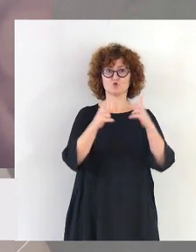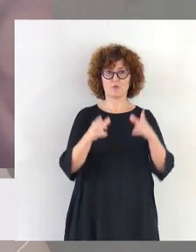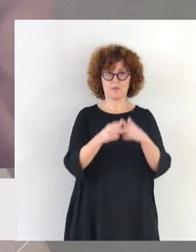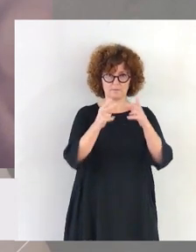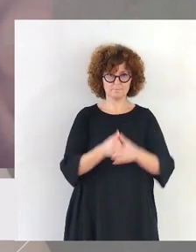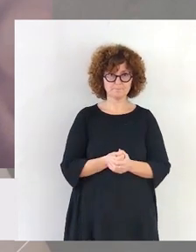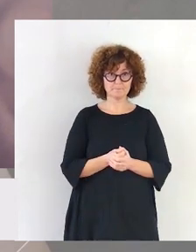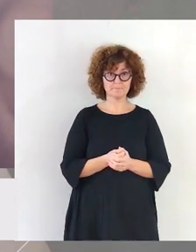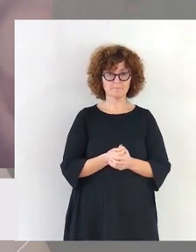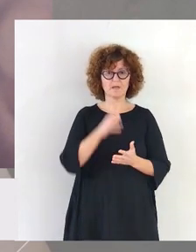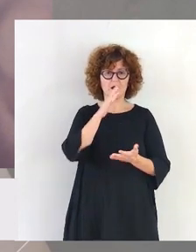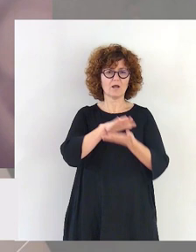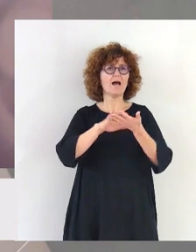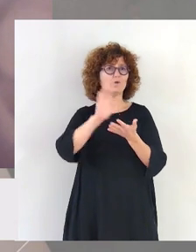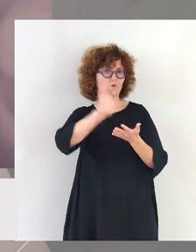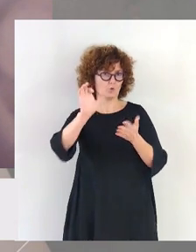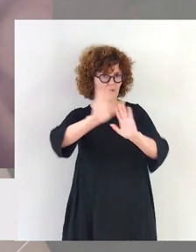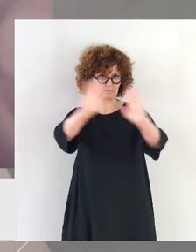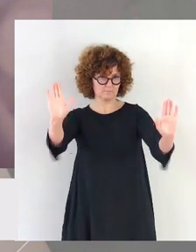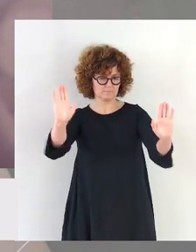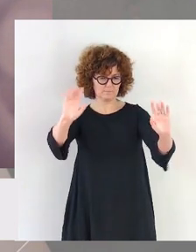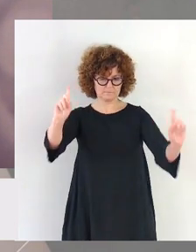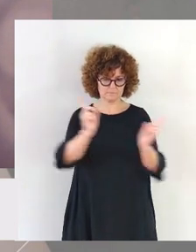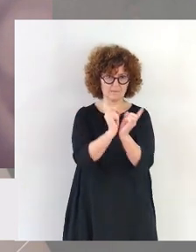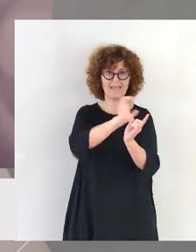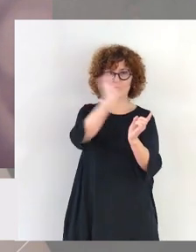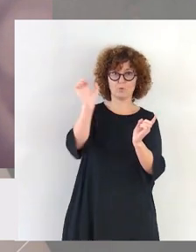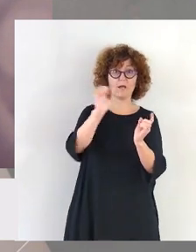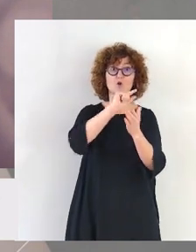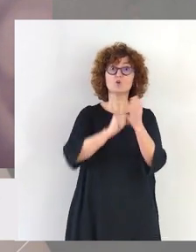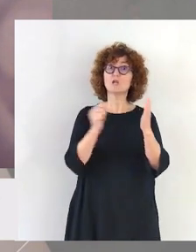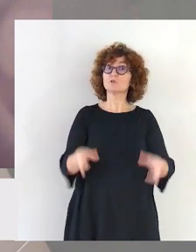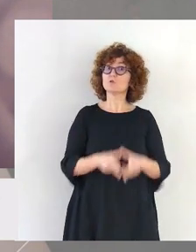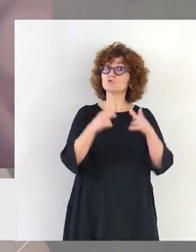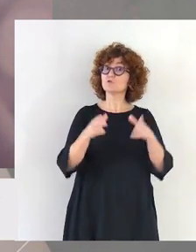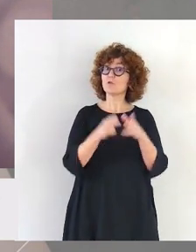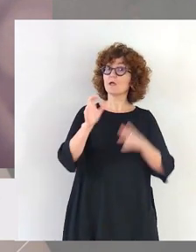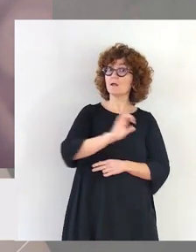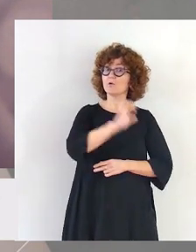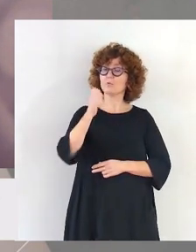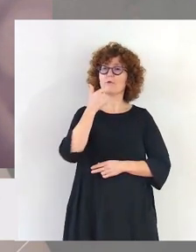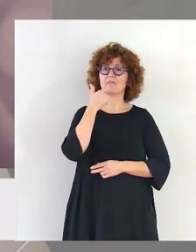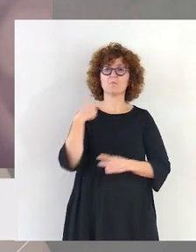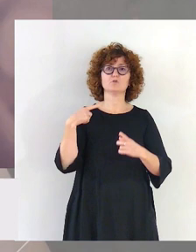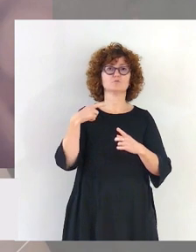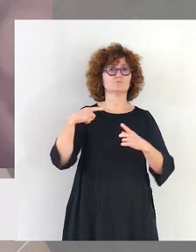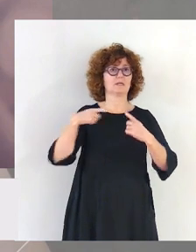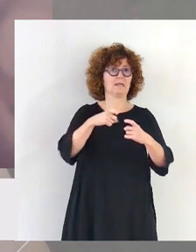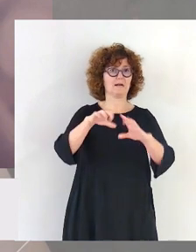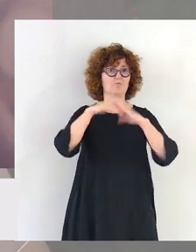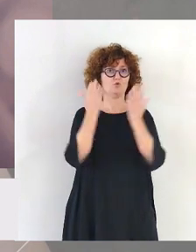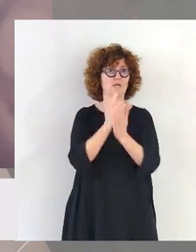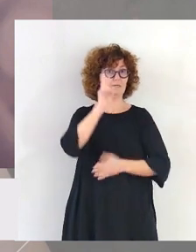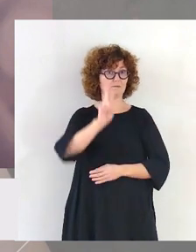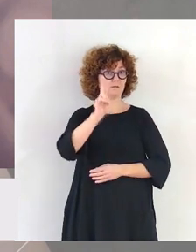social y ahora voy a hablar de Europa solamente vale ese contrato social que los europeos nos dimos después de la Segunda Guerra Mundial que alumbró un estado del